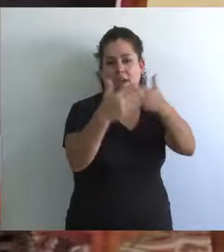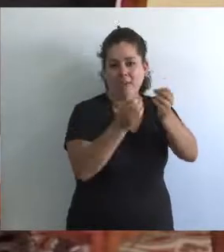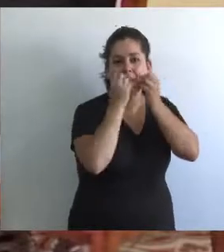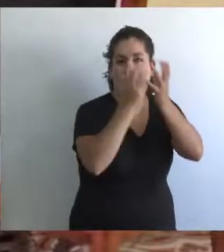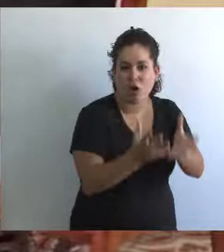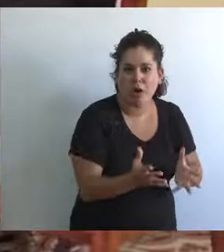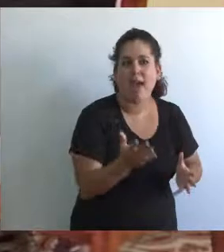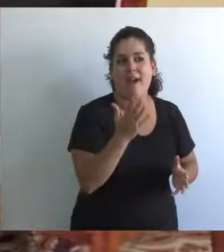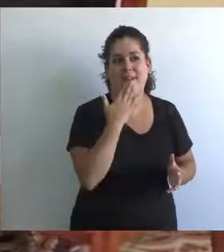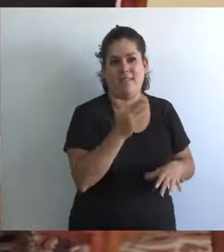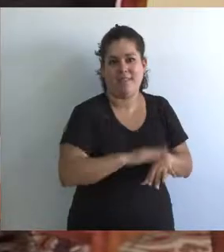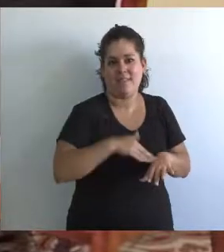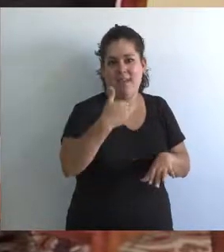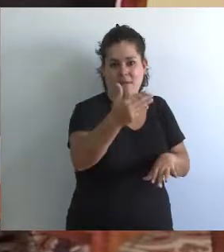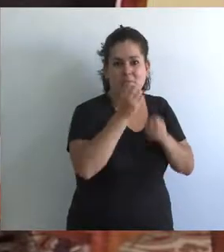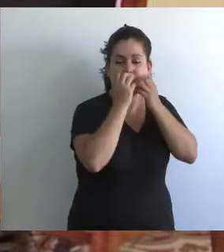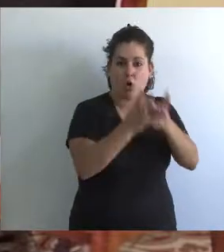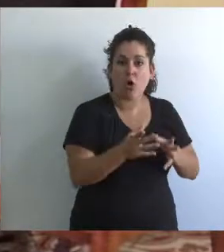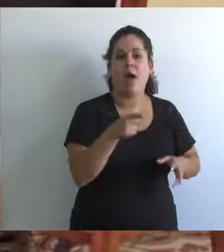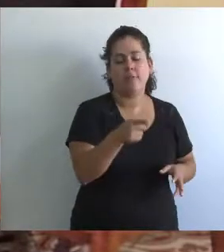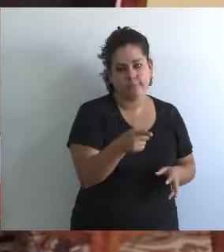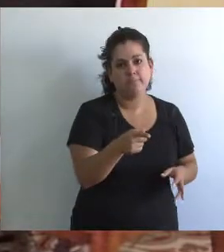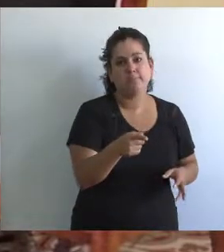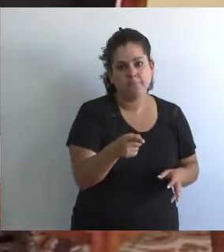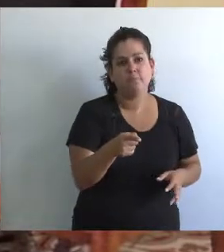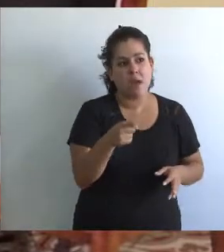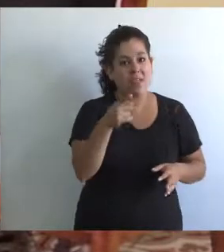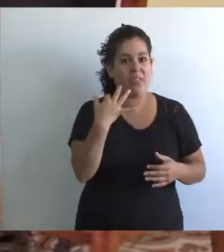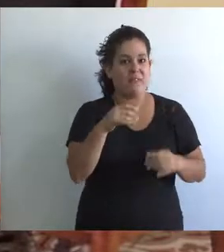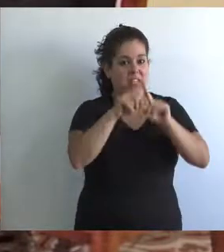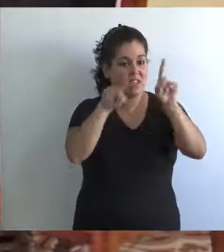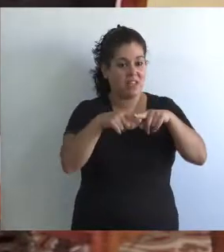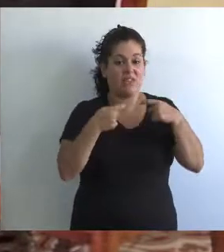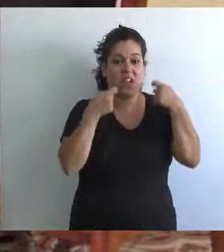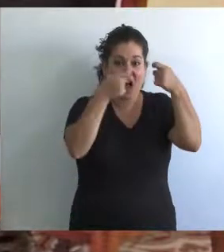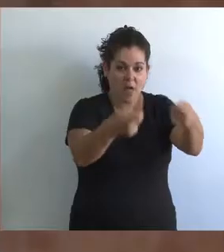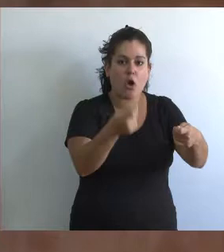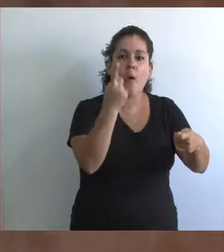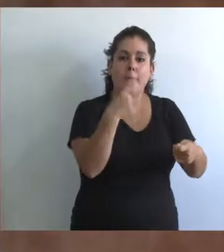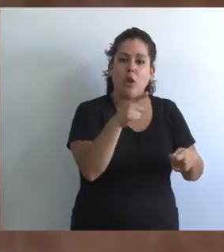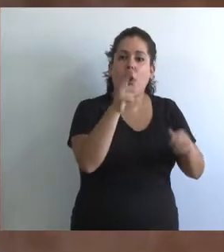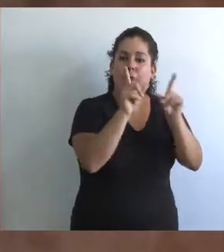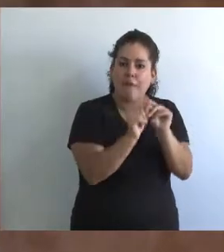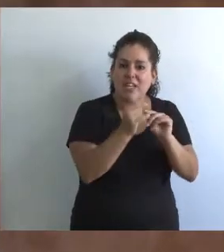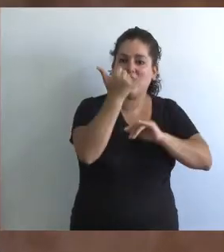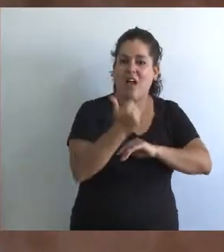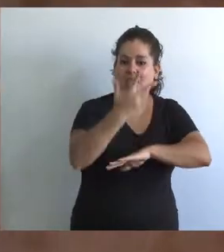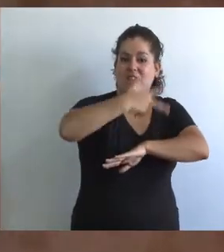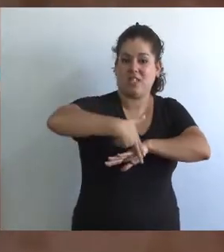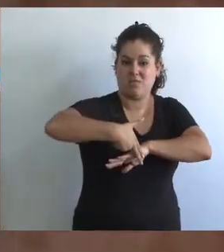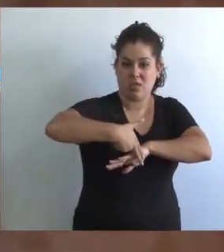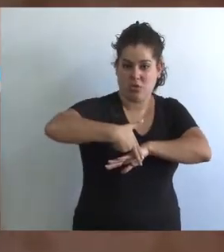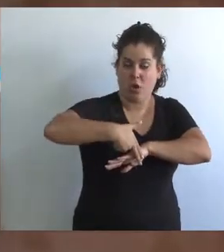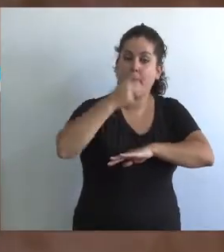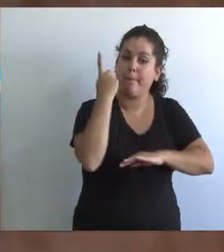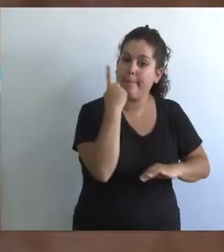ir evolucionando favorablemente a través del tiempo, que se den certificados de discapacidad con una fecha